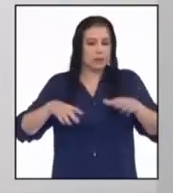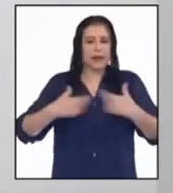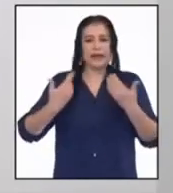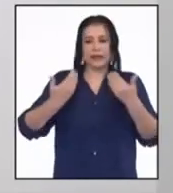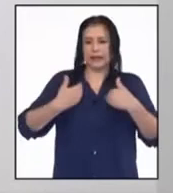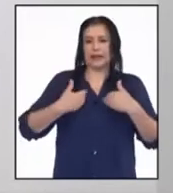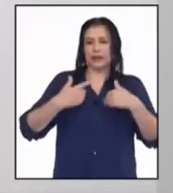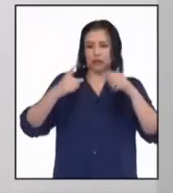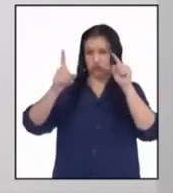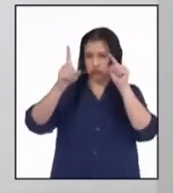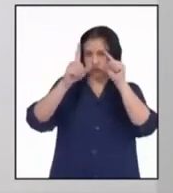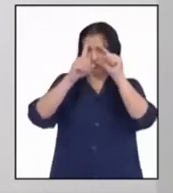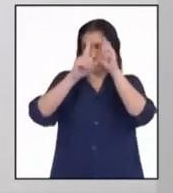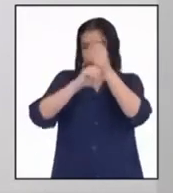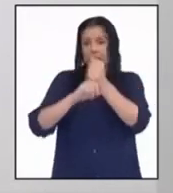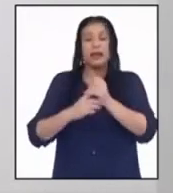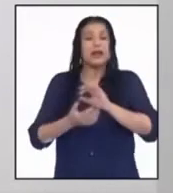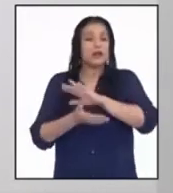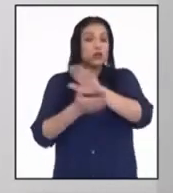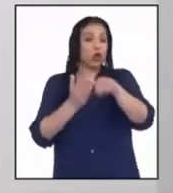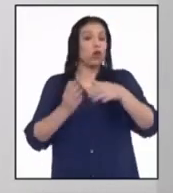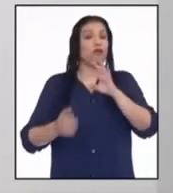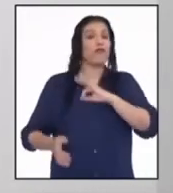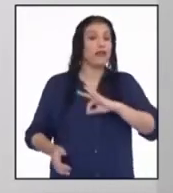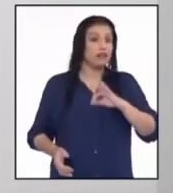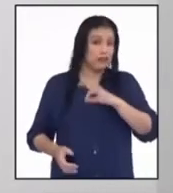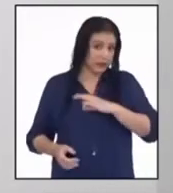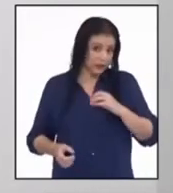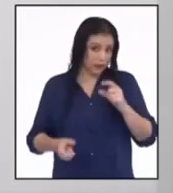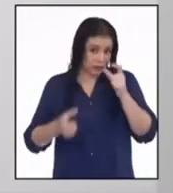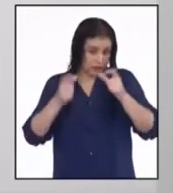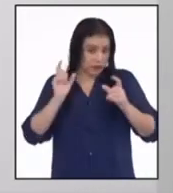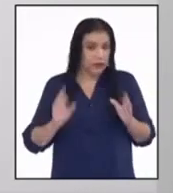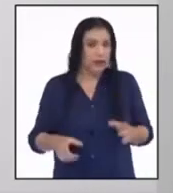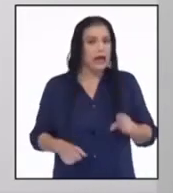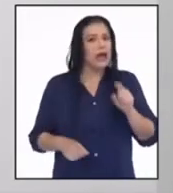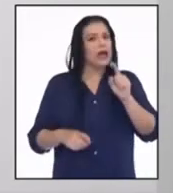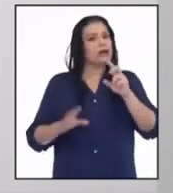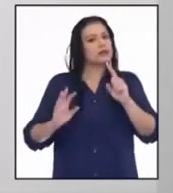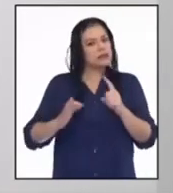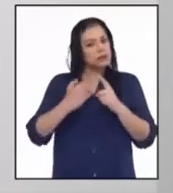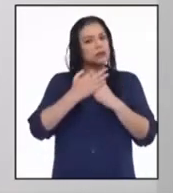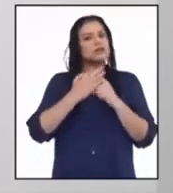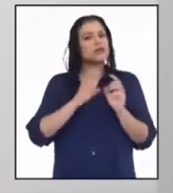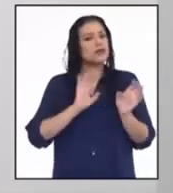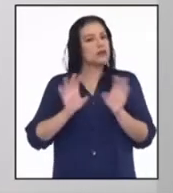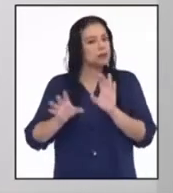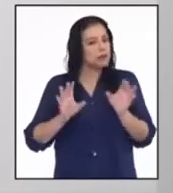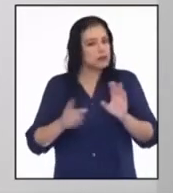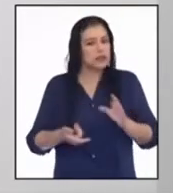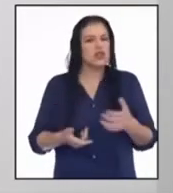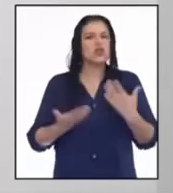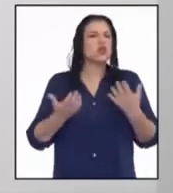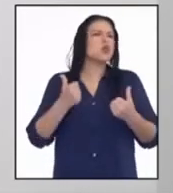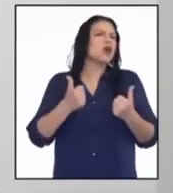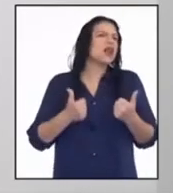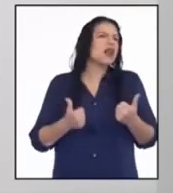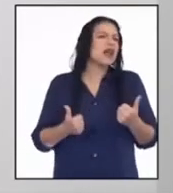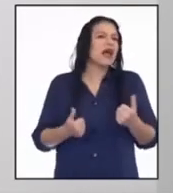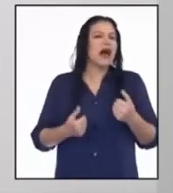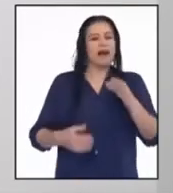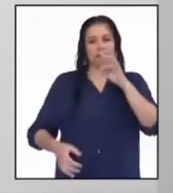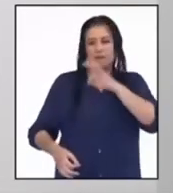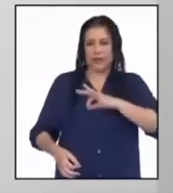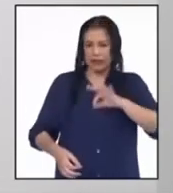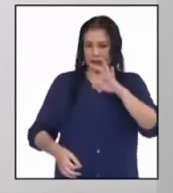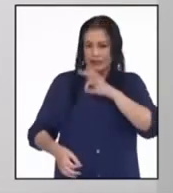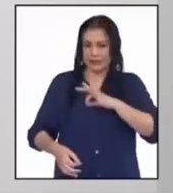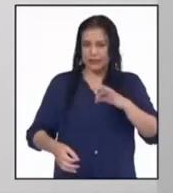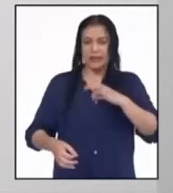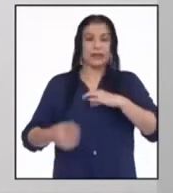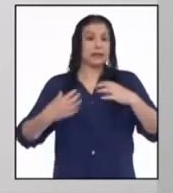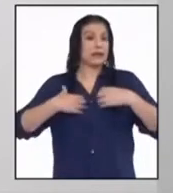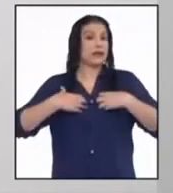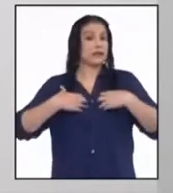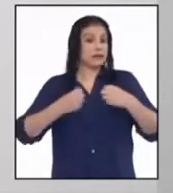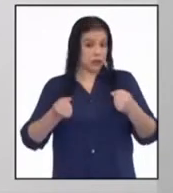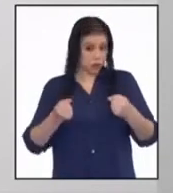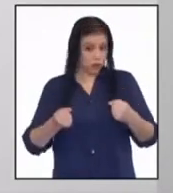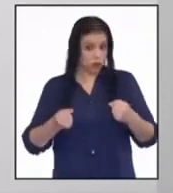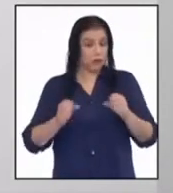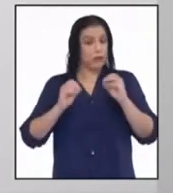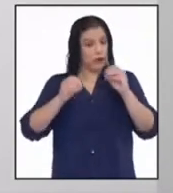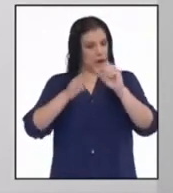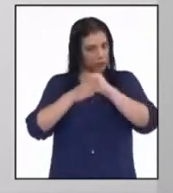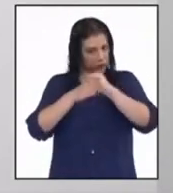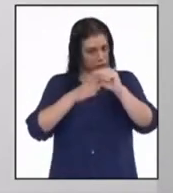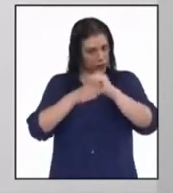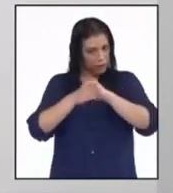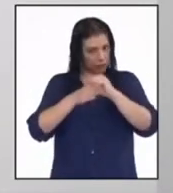un objetivo en bien de todos. Esta situación que hemos desarrollado estuvo referida al bienestar de nuestra salud.